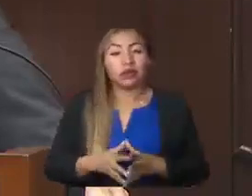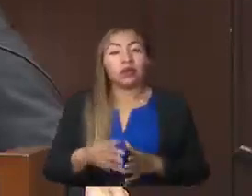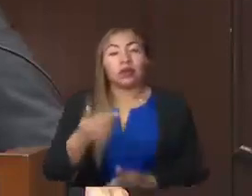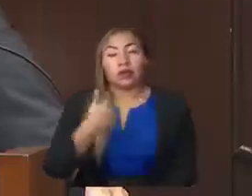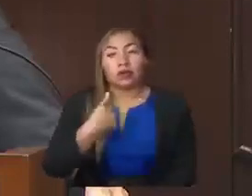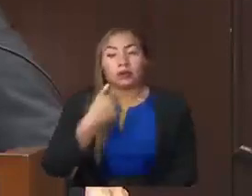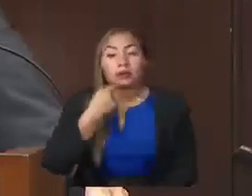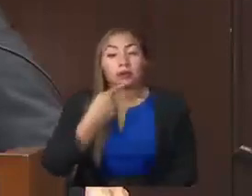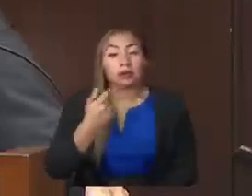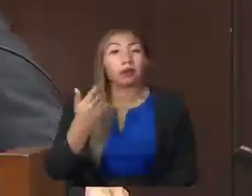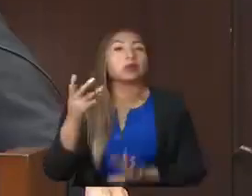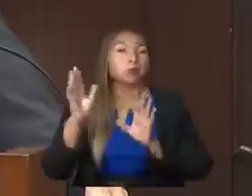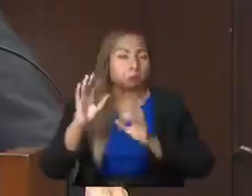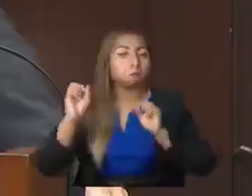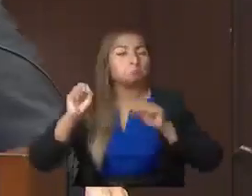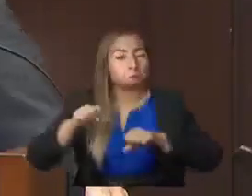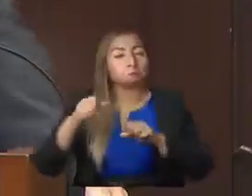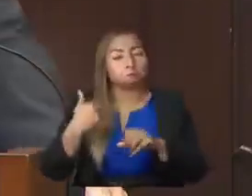tiempo, o se hace o se hace.